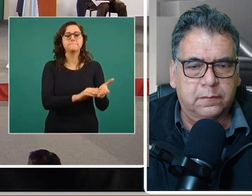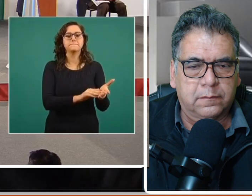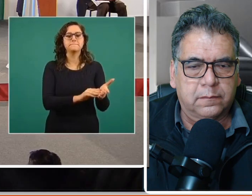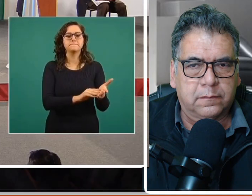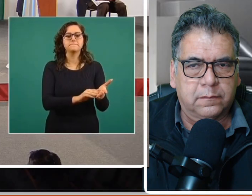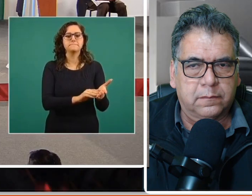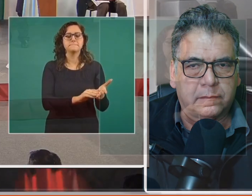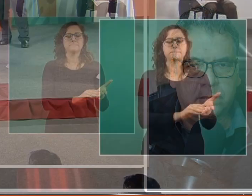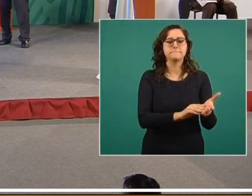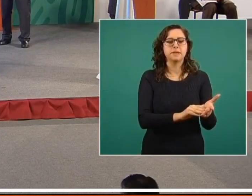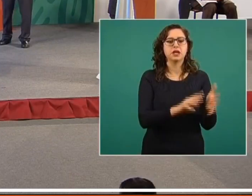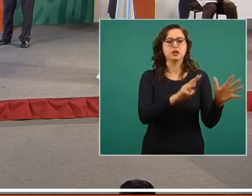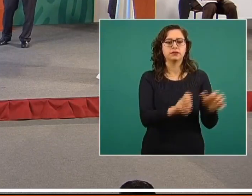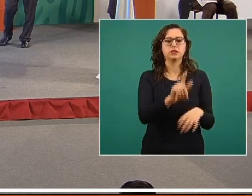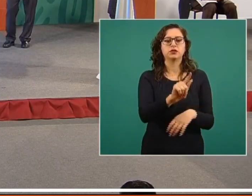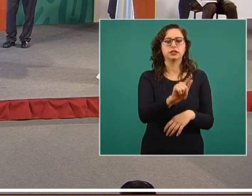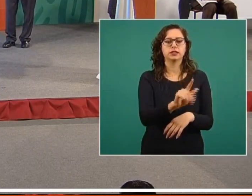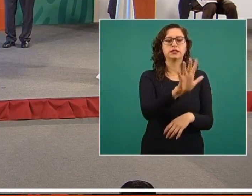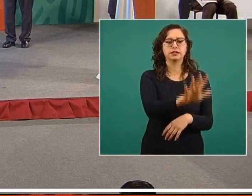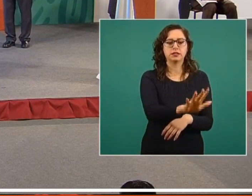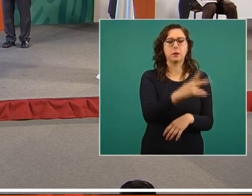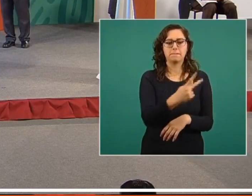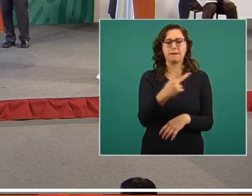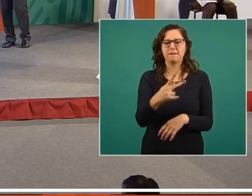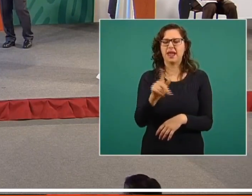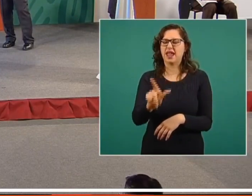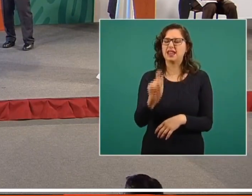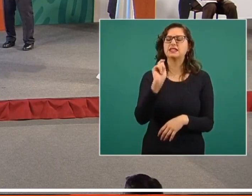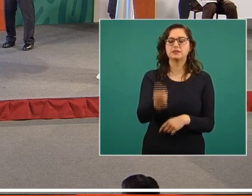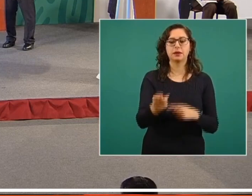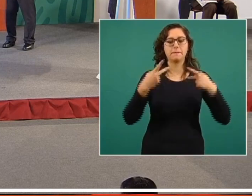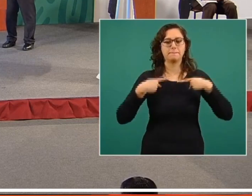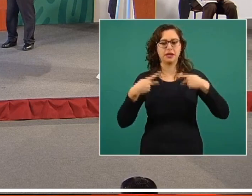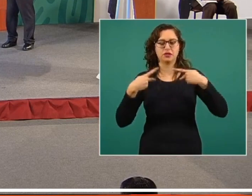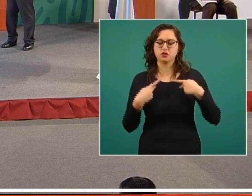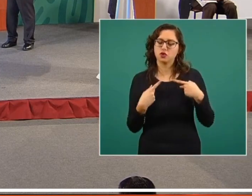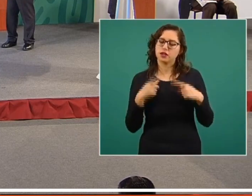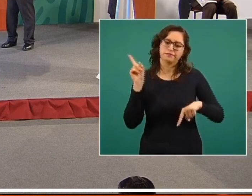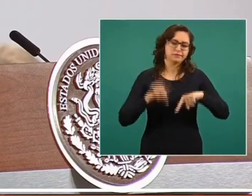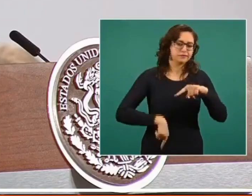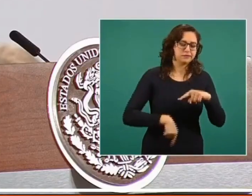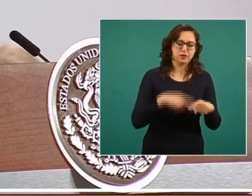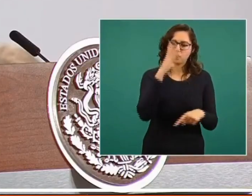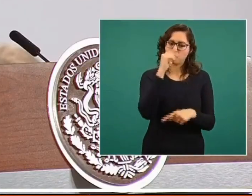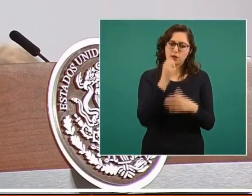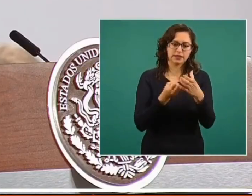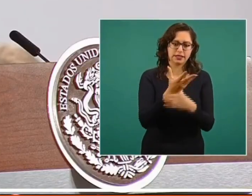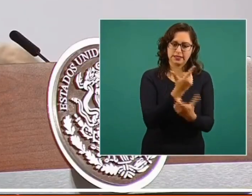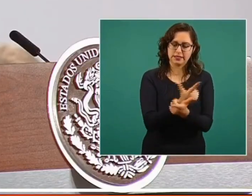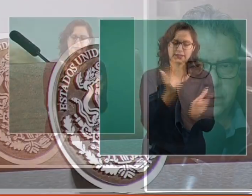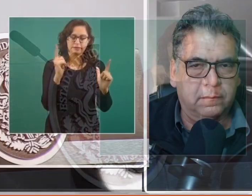1,975 PPLs, personas privadas de la libertad. En el caso del penal